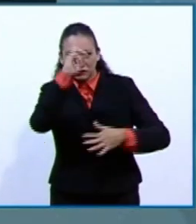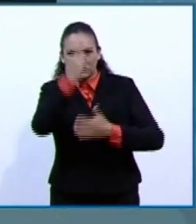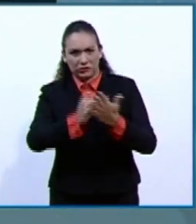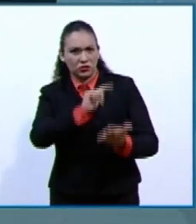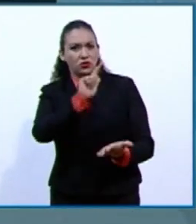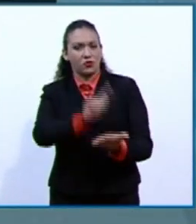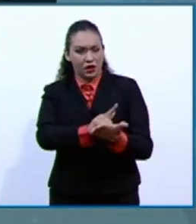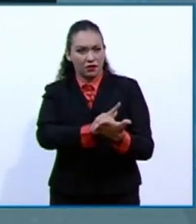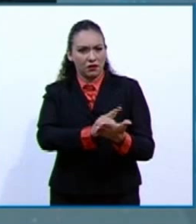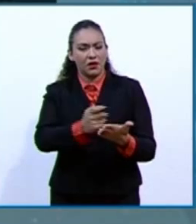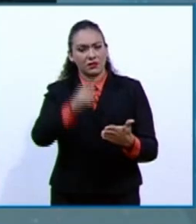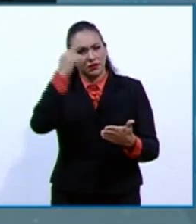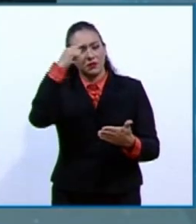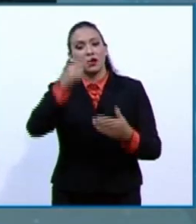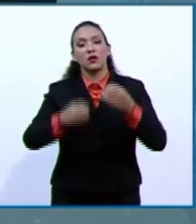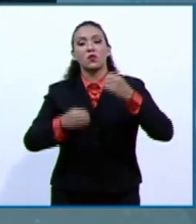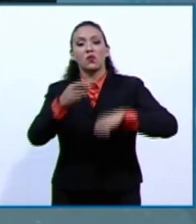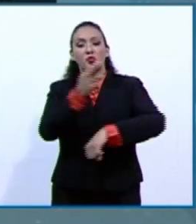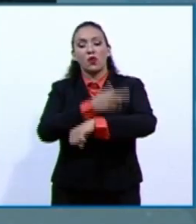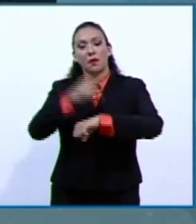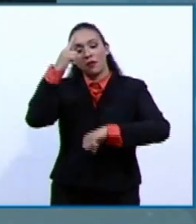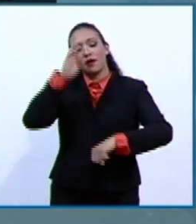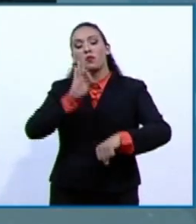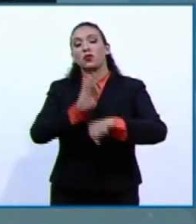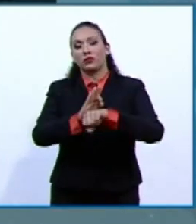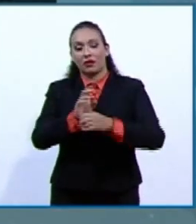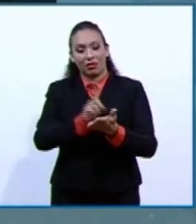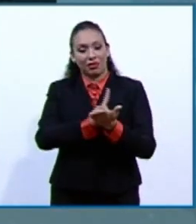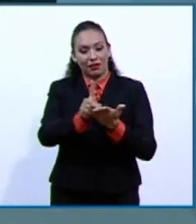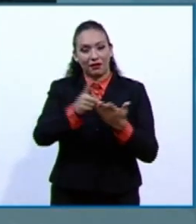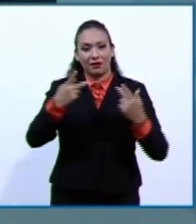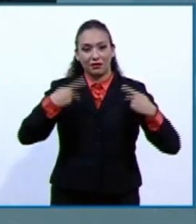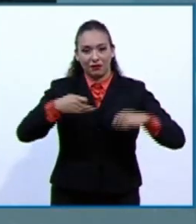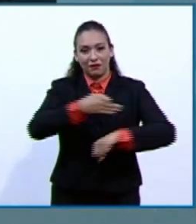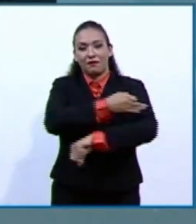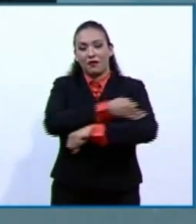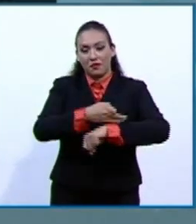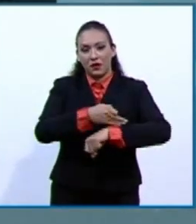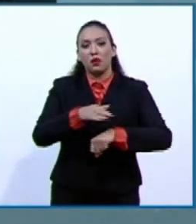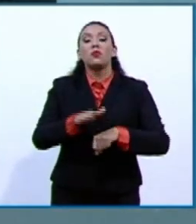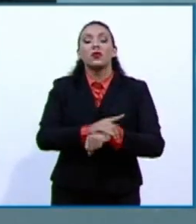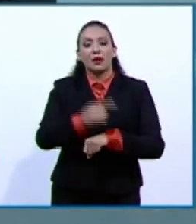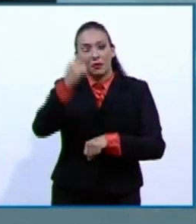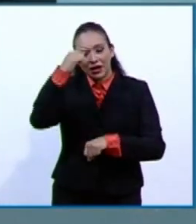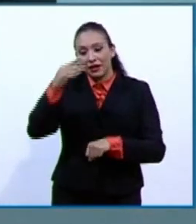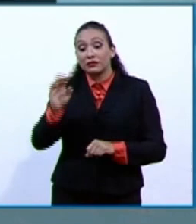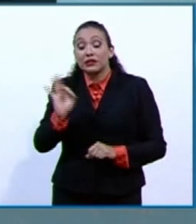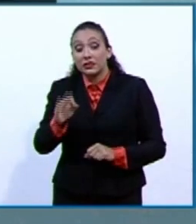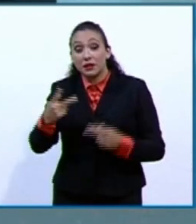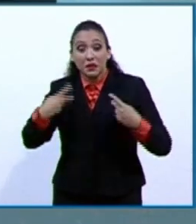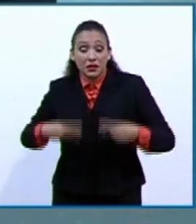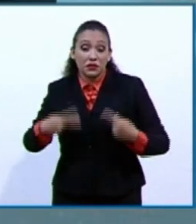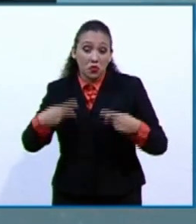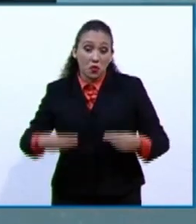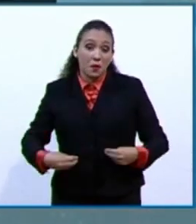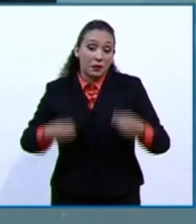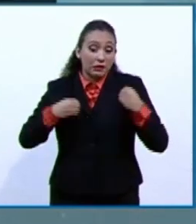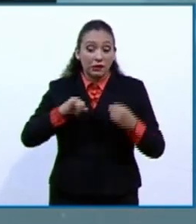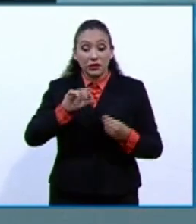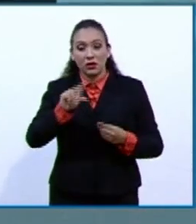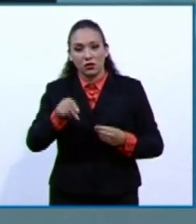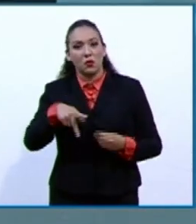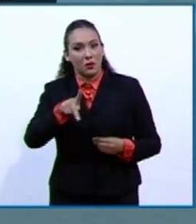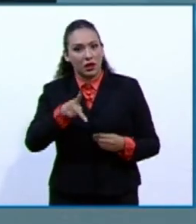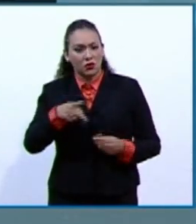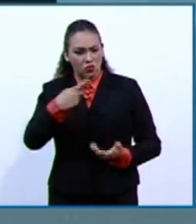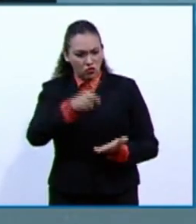de proteger sus derechos y los de sus familiares, bajo el principio de presunción de vida, explicó la Unidad General de Conocimiento